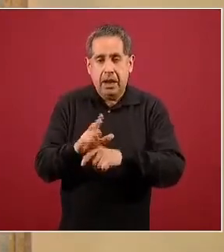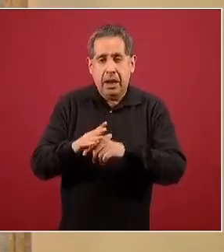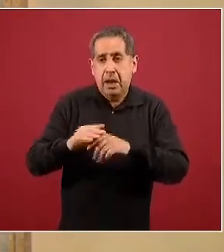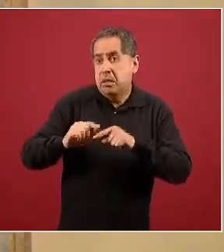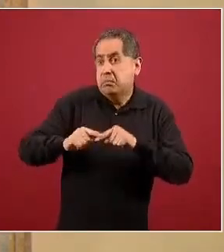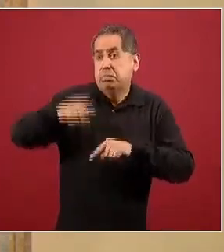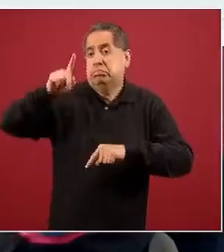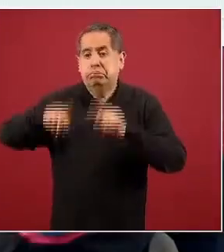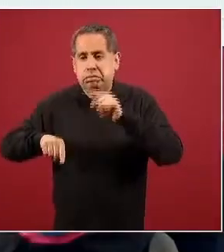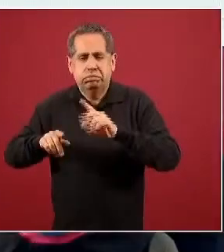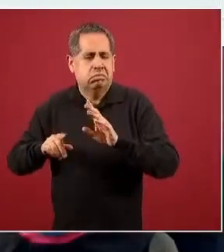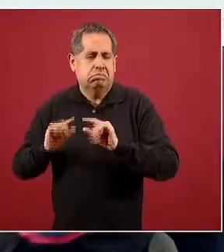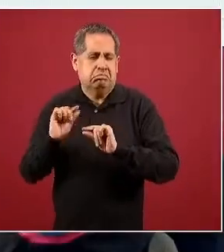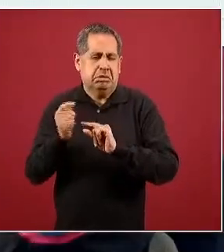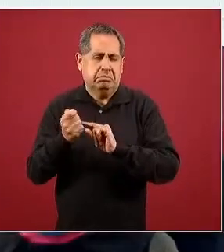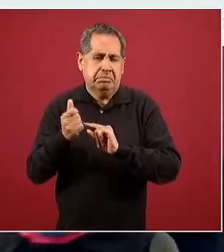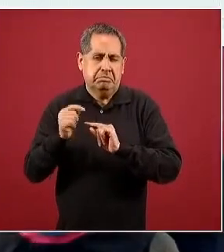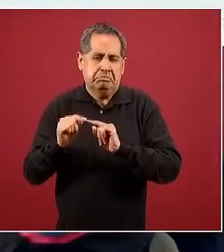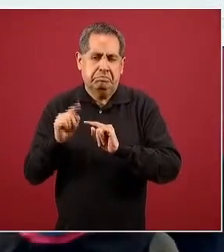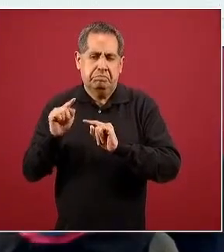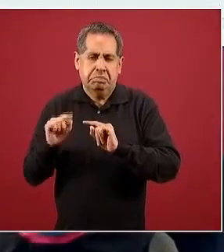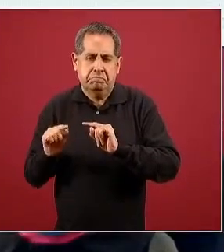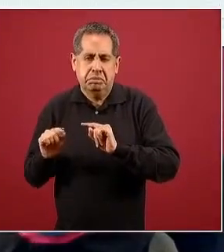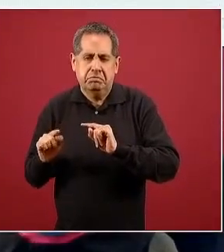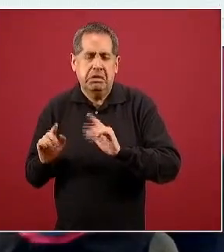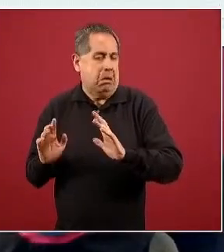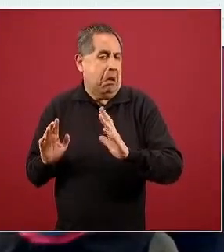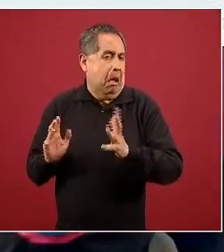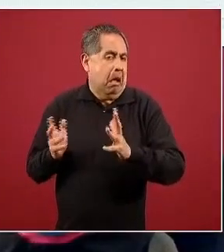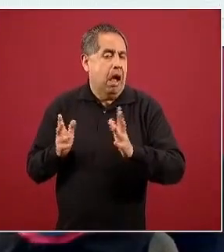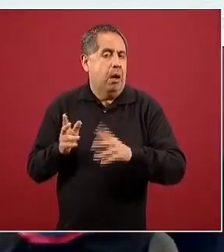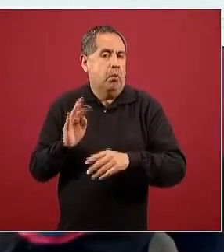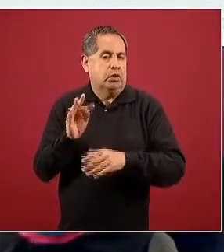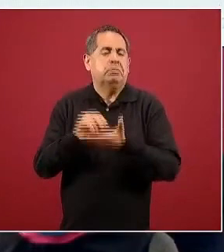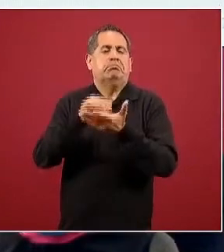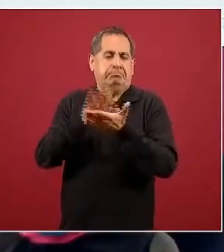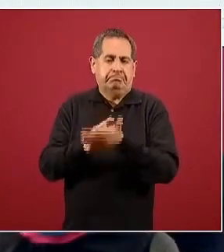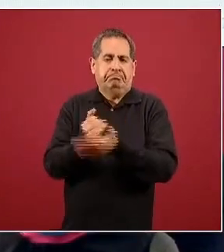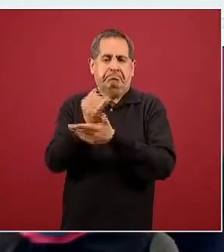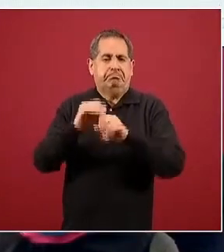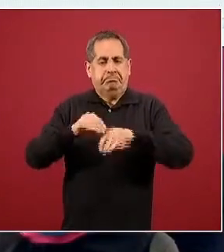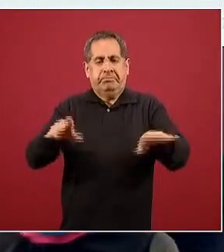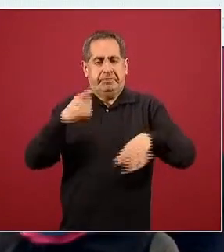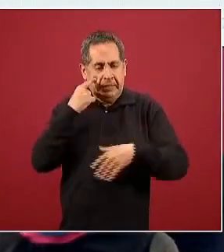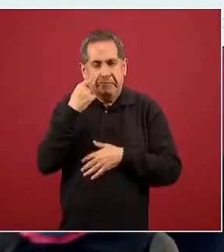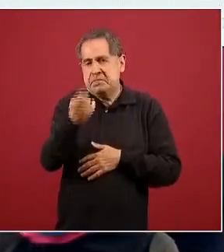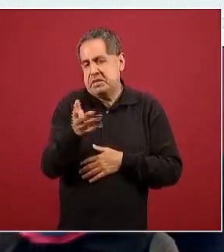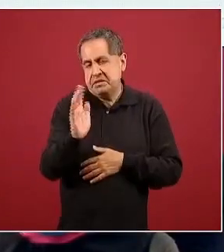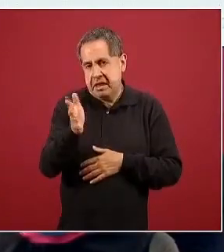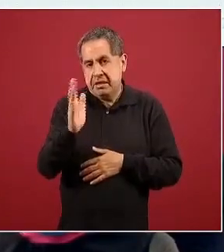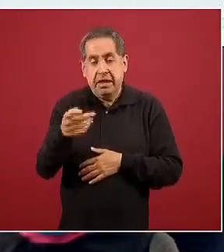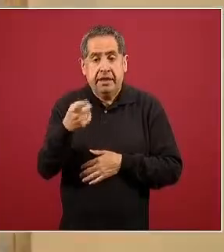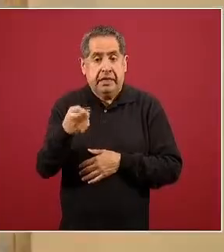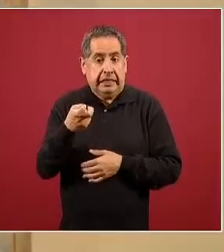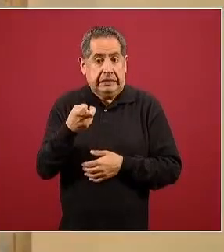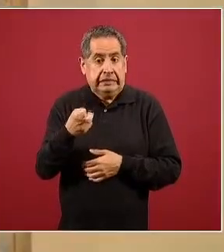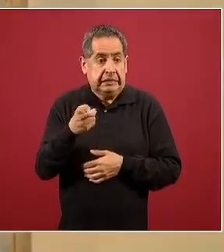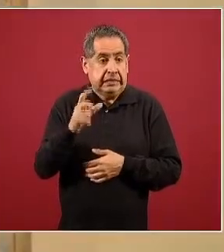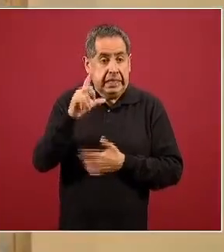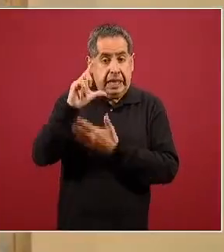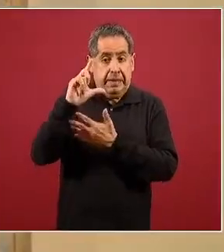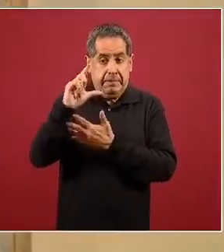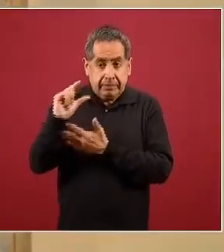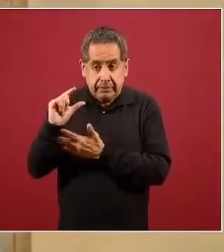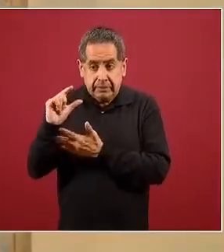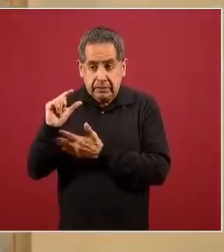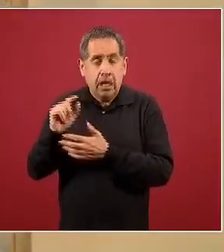no son tan importantes en cuanto al número, por lo que podemos también observar que esa